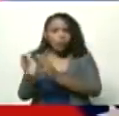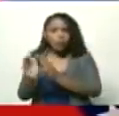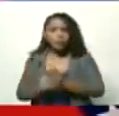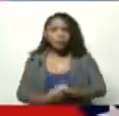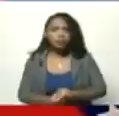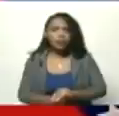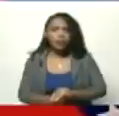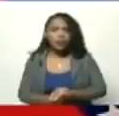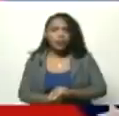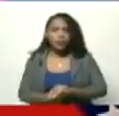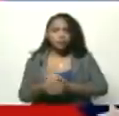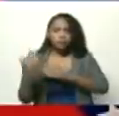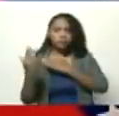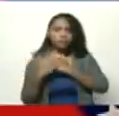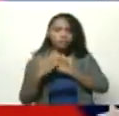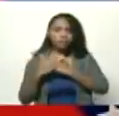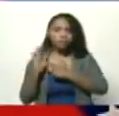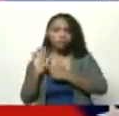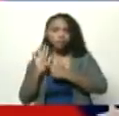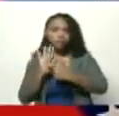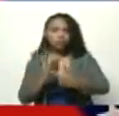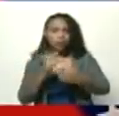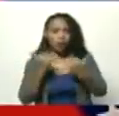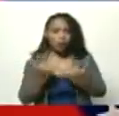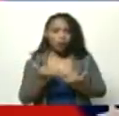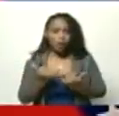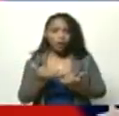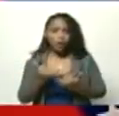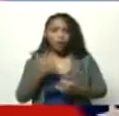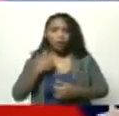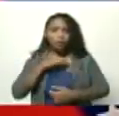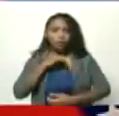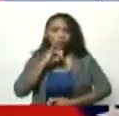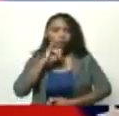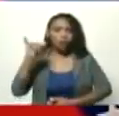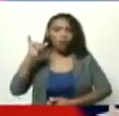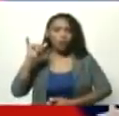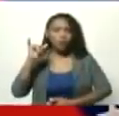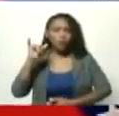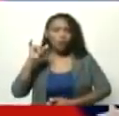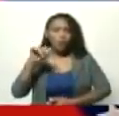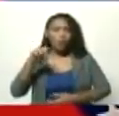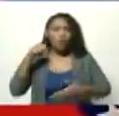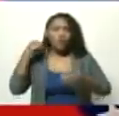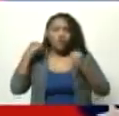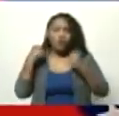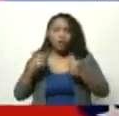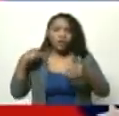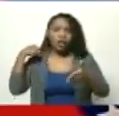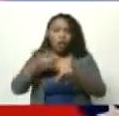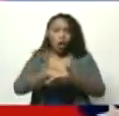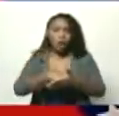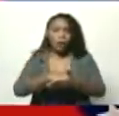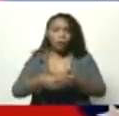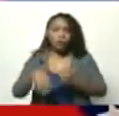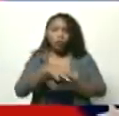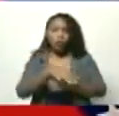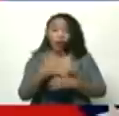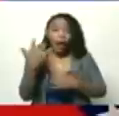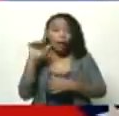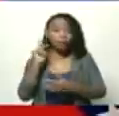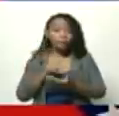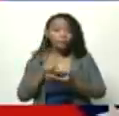que nos arrojó, como lo acabamos de denunciar, un duro golpe, donde están